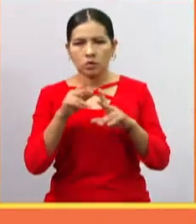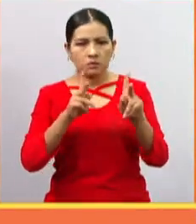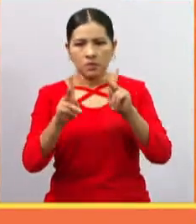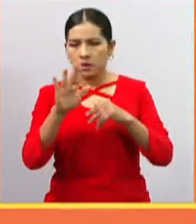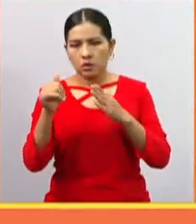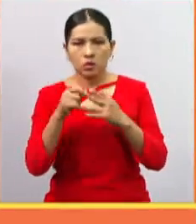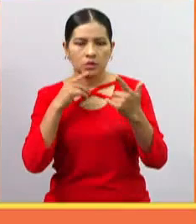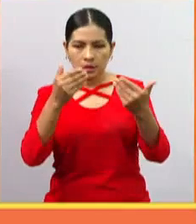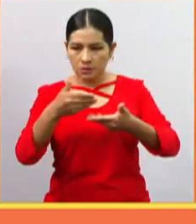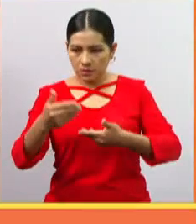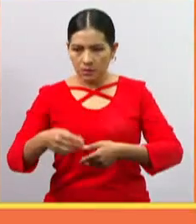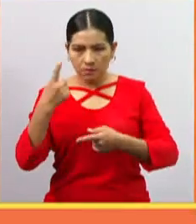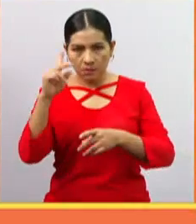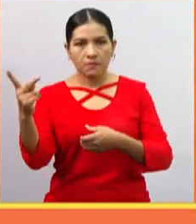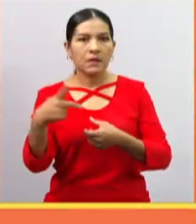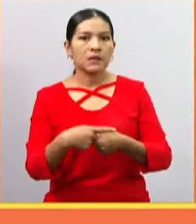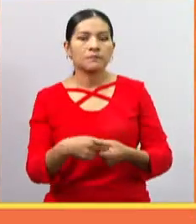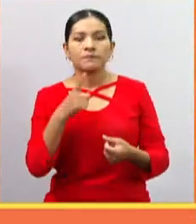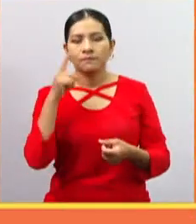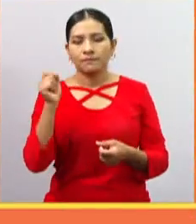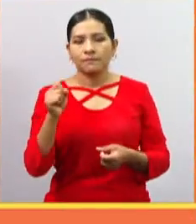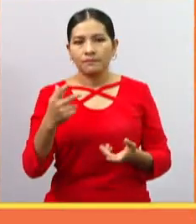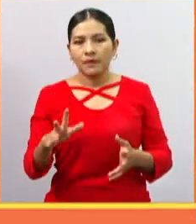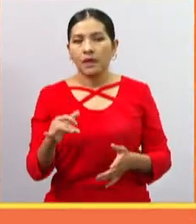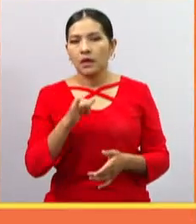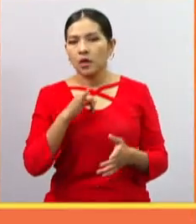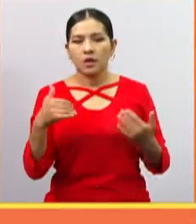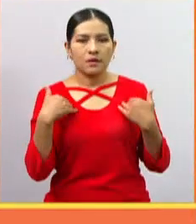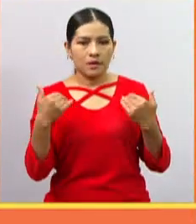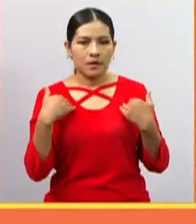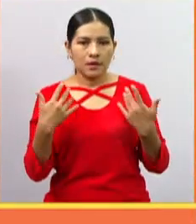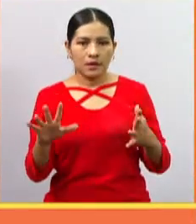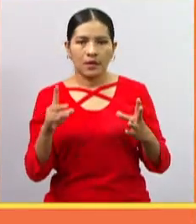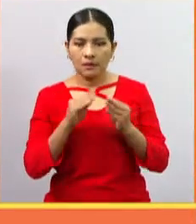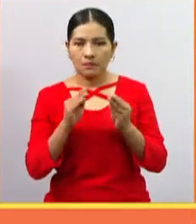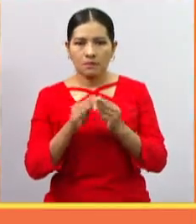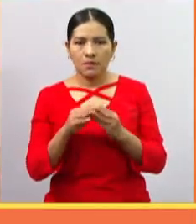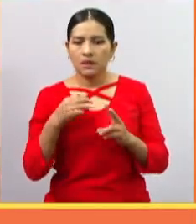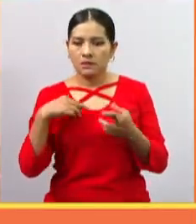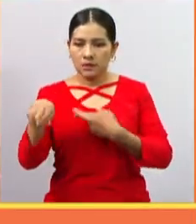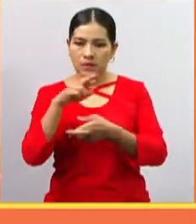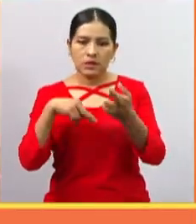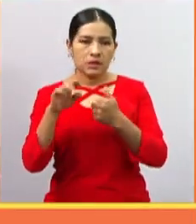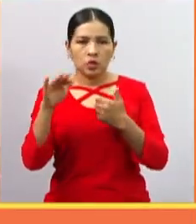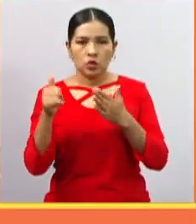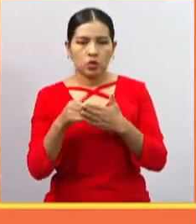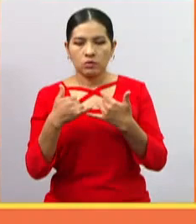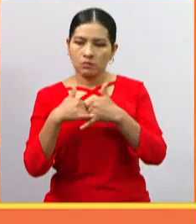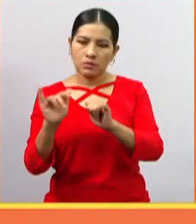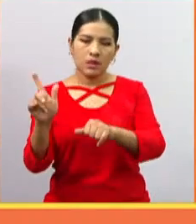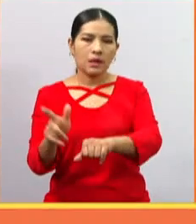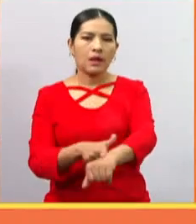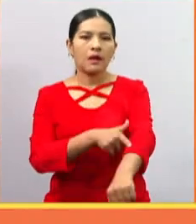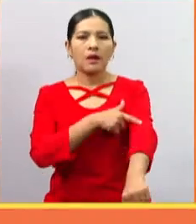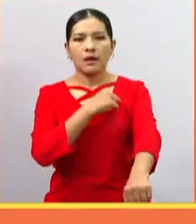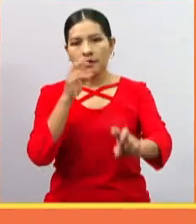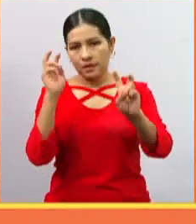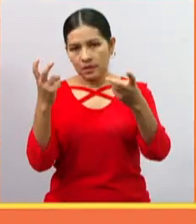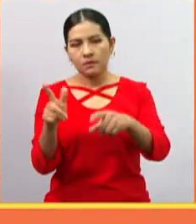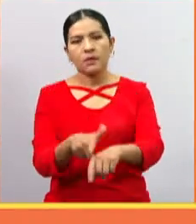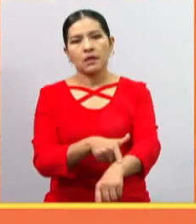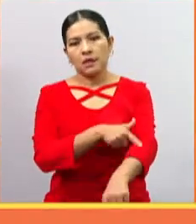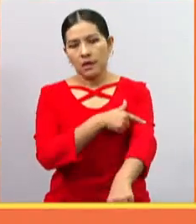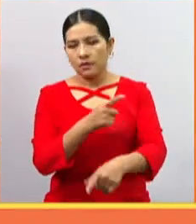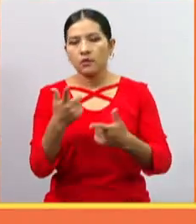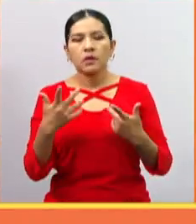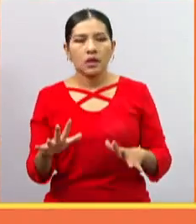a participar en esta obra? Bueno, yo tengo una relación con la orquesta muy larga, ¿no? Muy larga. De hecho, he